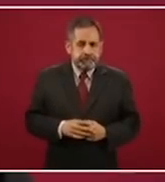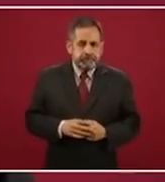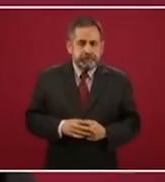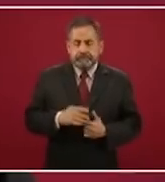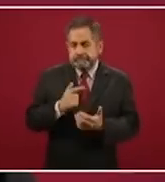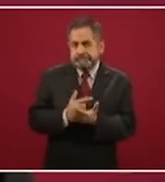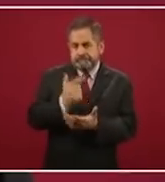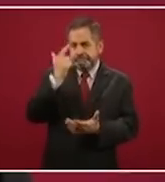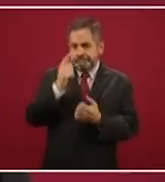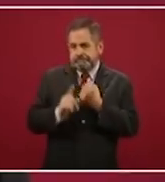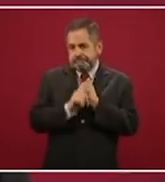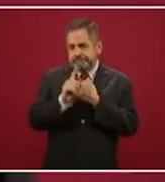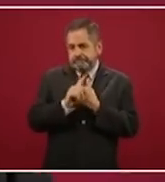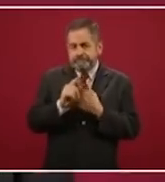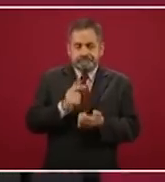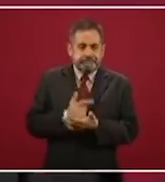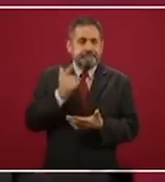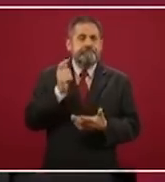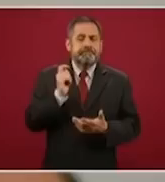graves,